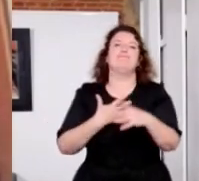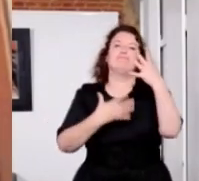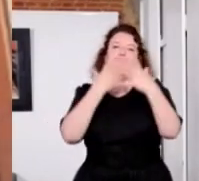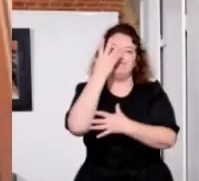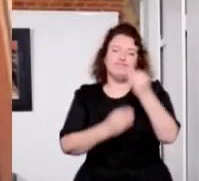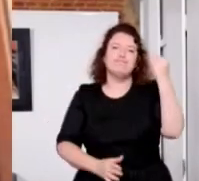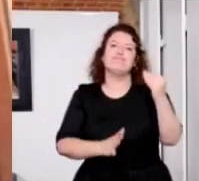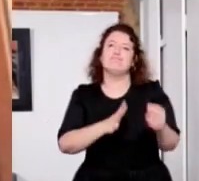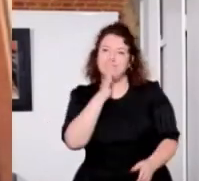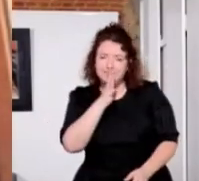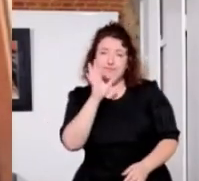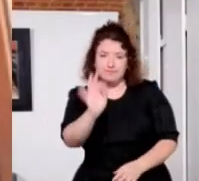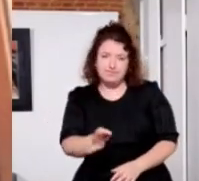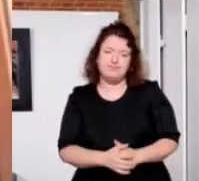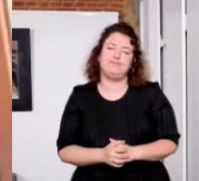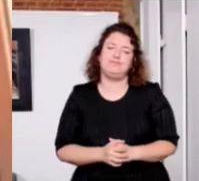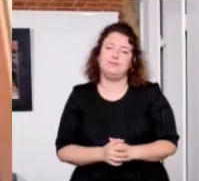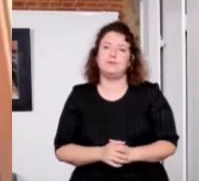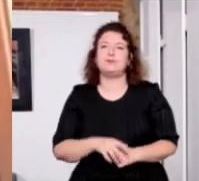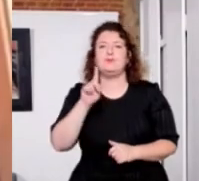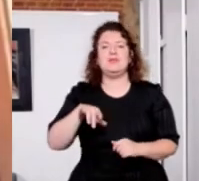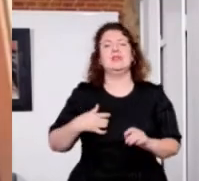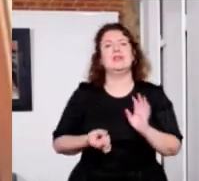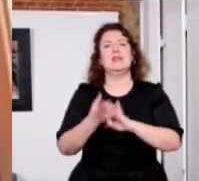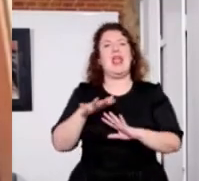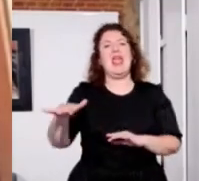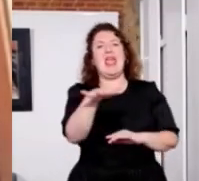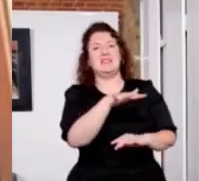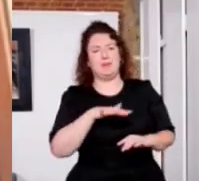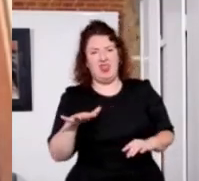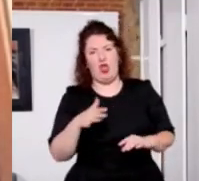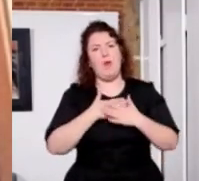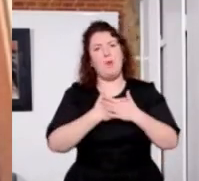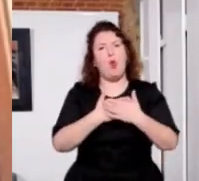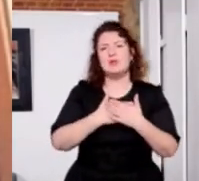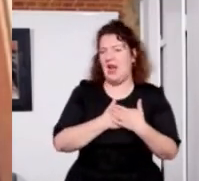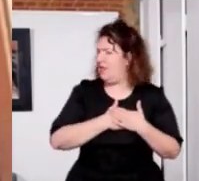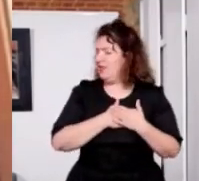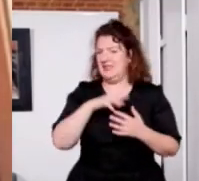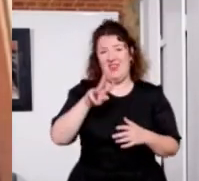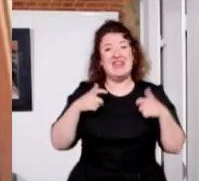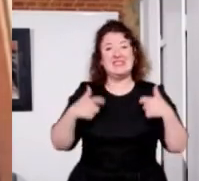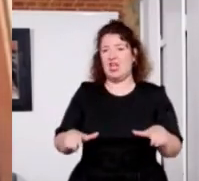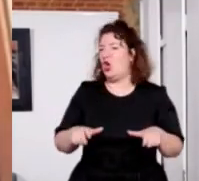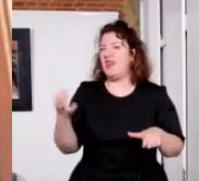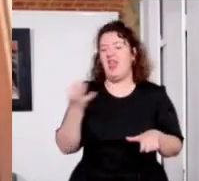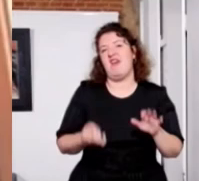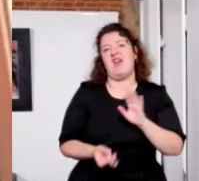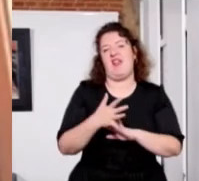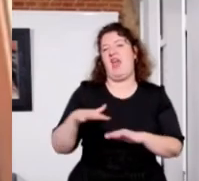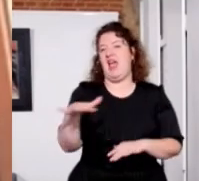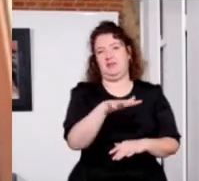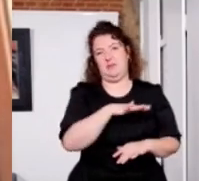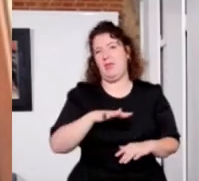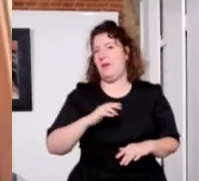es fundamental generar espacios en el voluntariado del tercer sector para beneficiarnos de